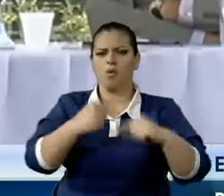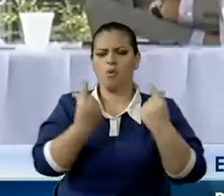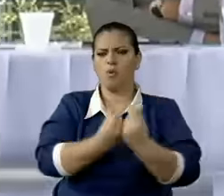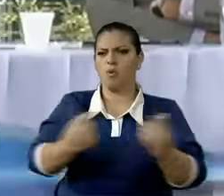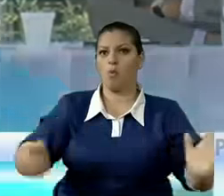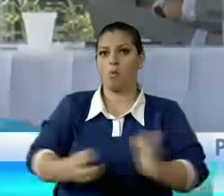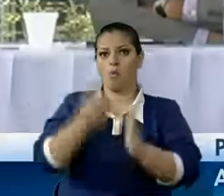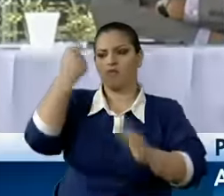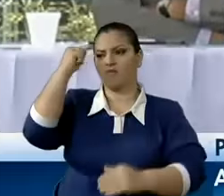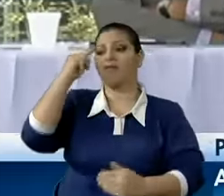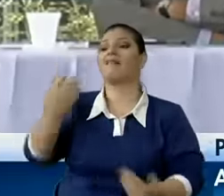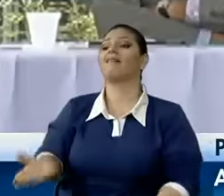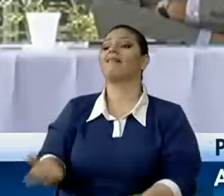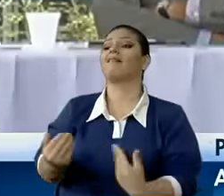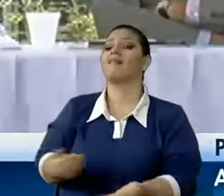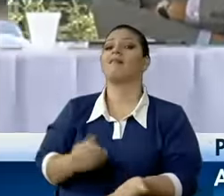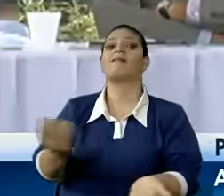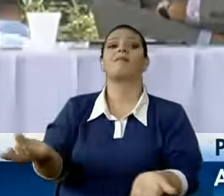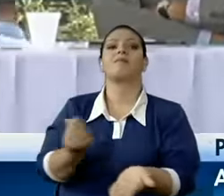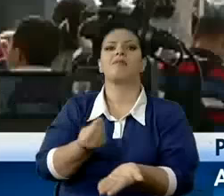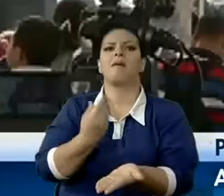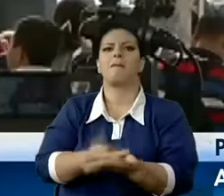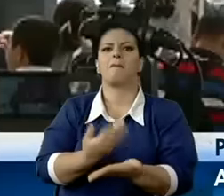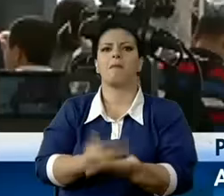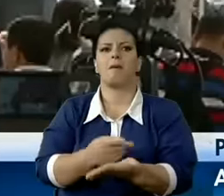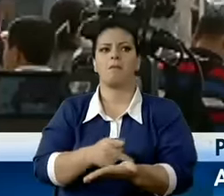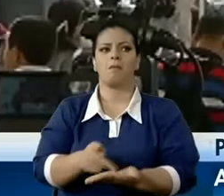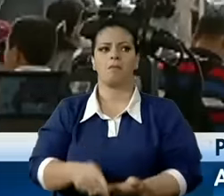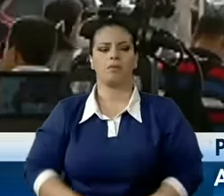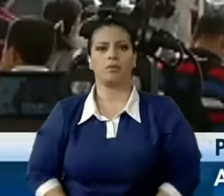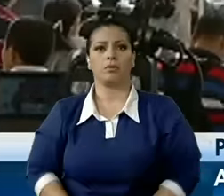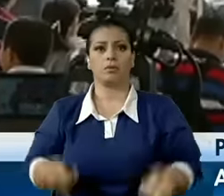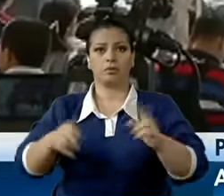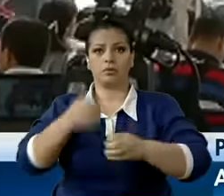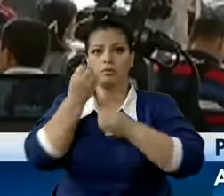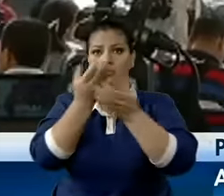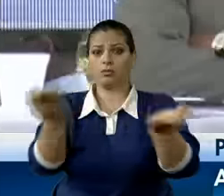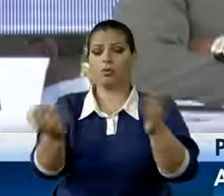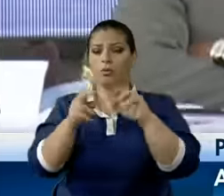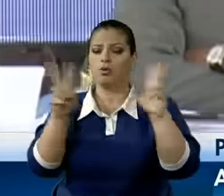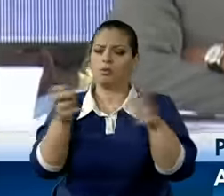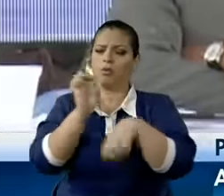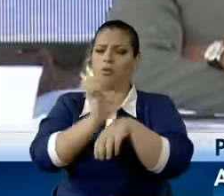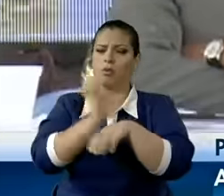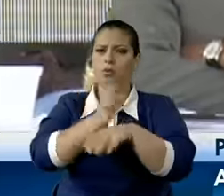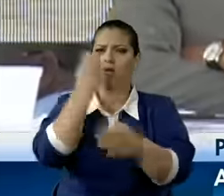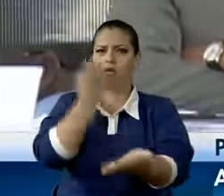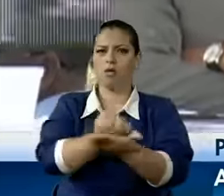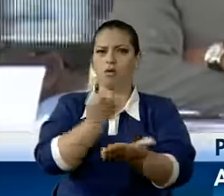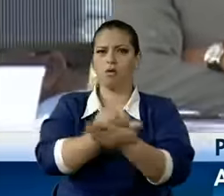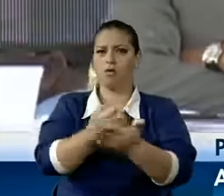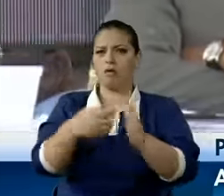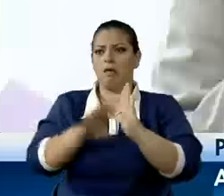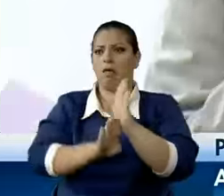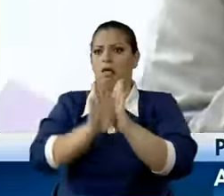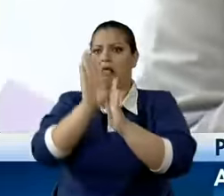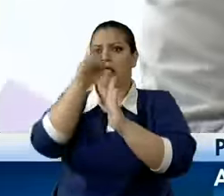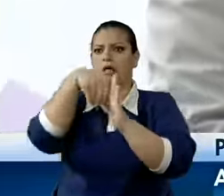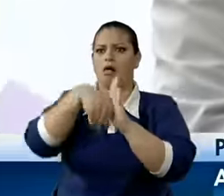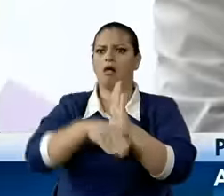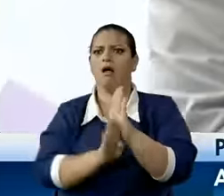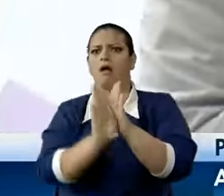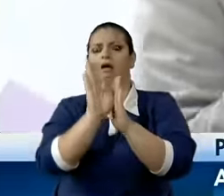así, exteriorizó sus anhelos sobre el comportamiento económico del país, contra viento y crudo en picada. Tengo